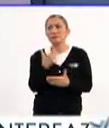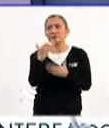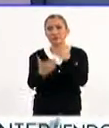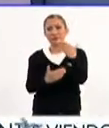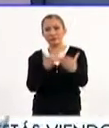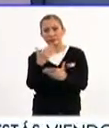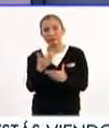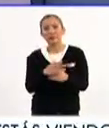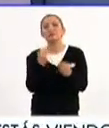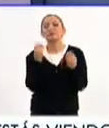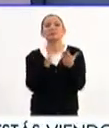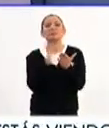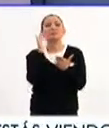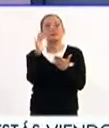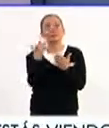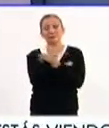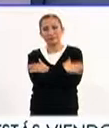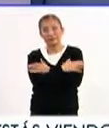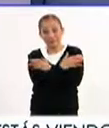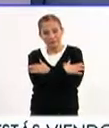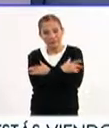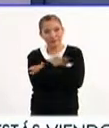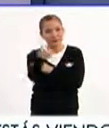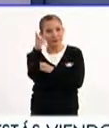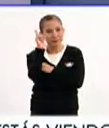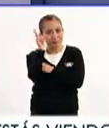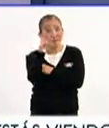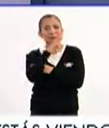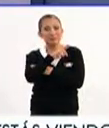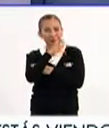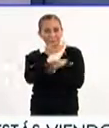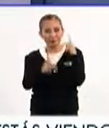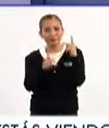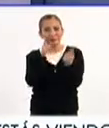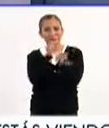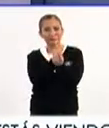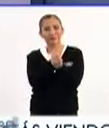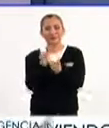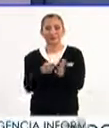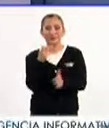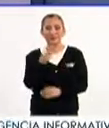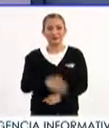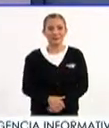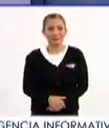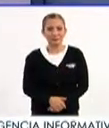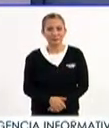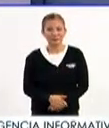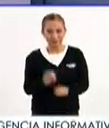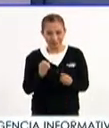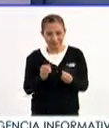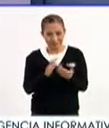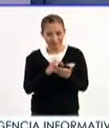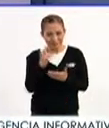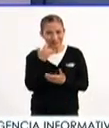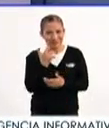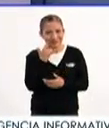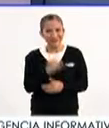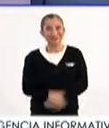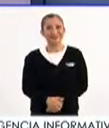avanzar como especie. Le agradecemos mucho y le enviamos un fuerte abrazo, esperando pronto poder platicar con usted otra vez. Pues muchas gracias, muy